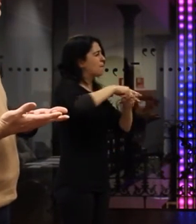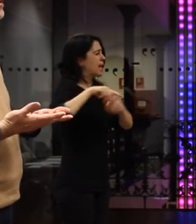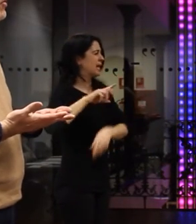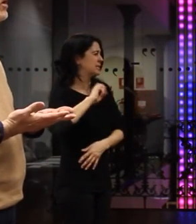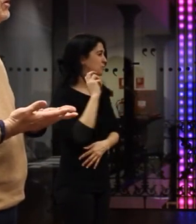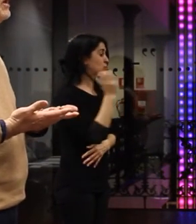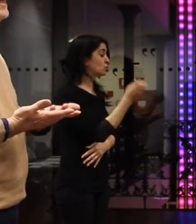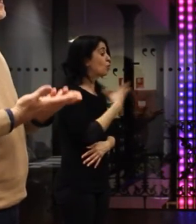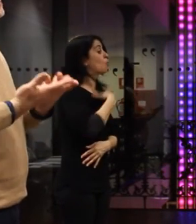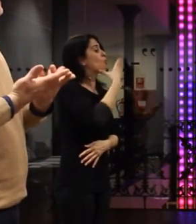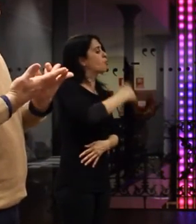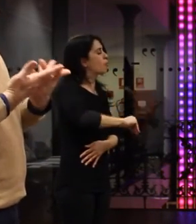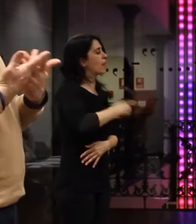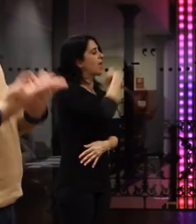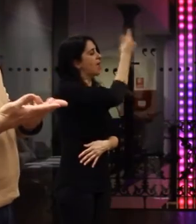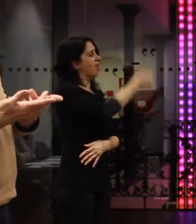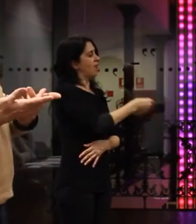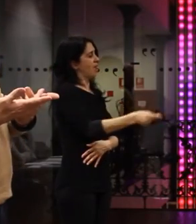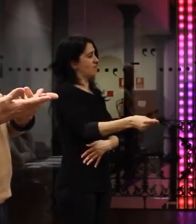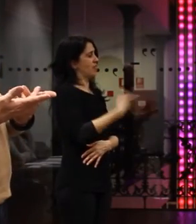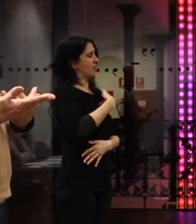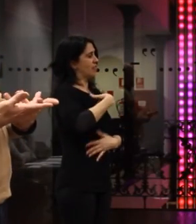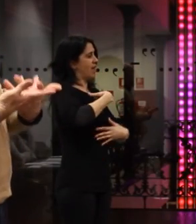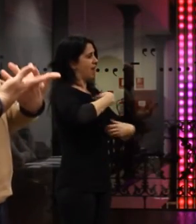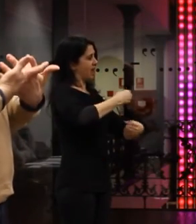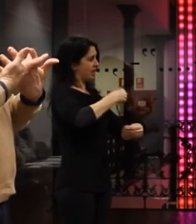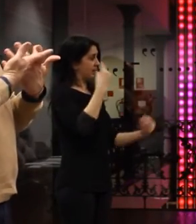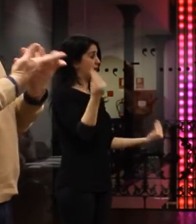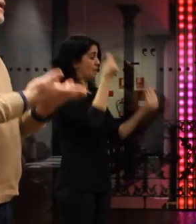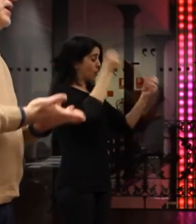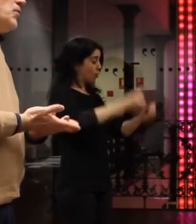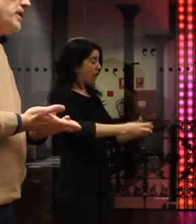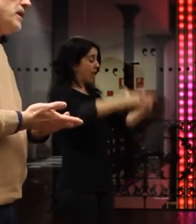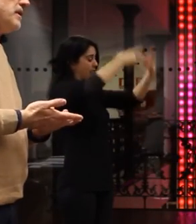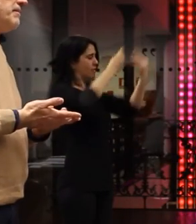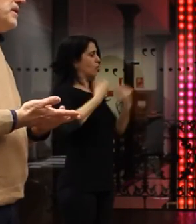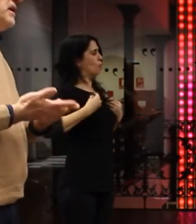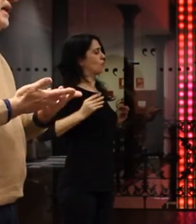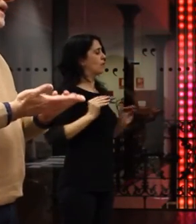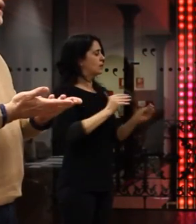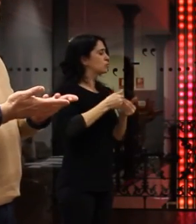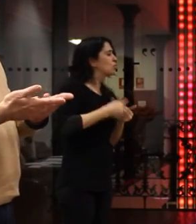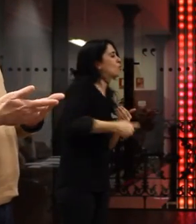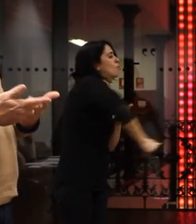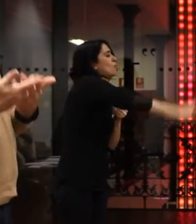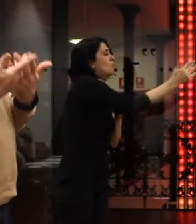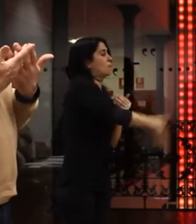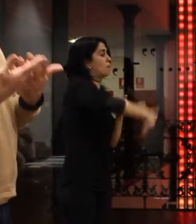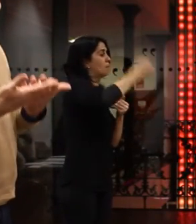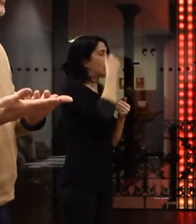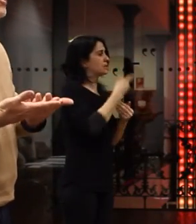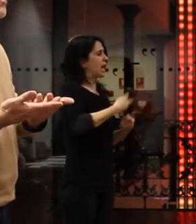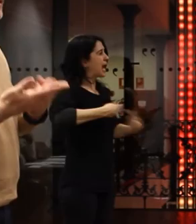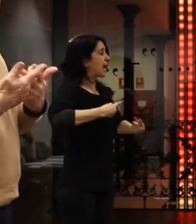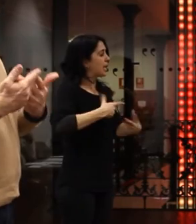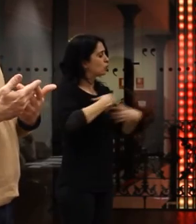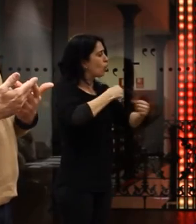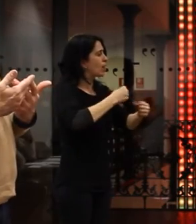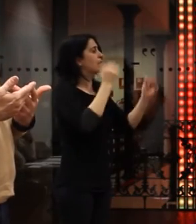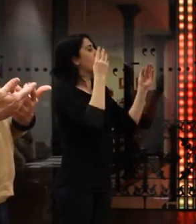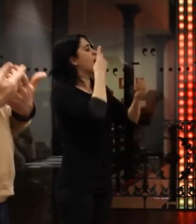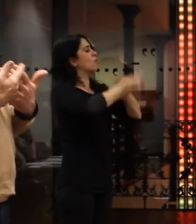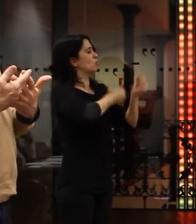haber contribuido a alargar la vida de los edificios, reducir también la carga energética, pero sobre todo podrían